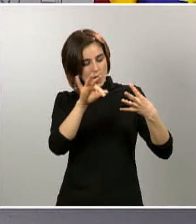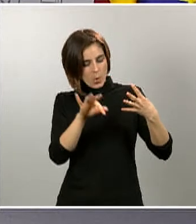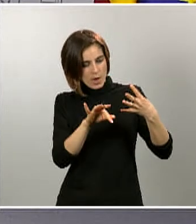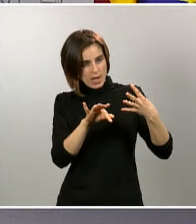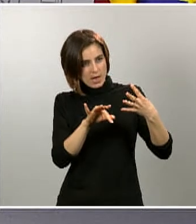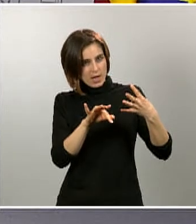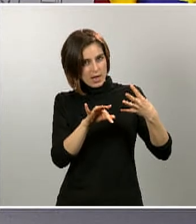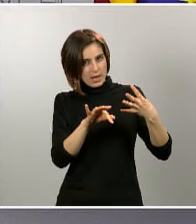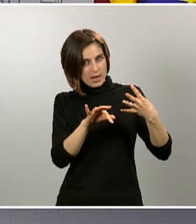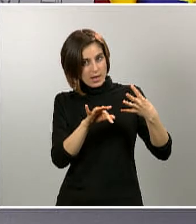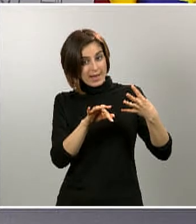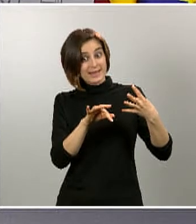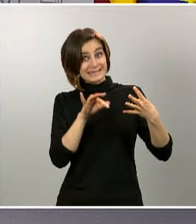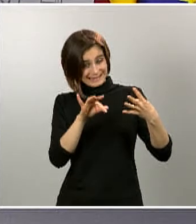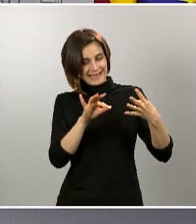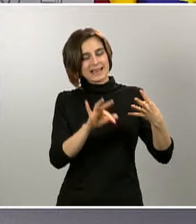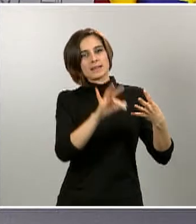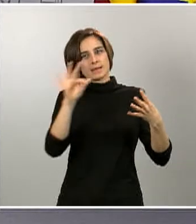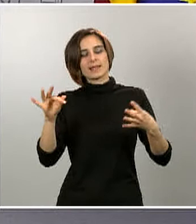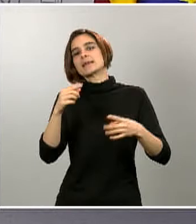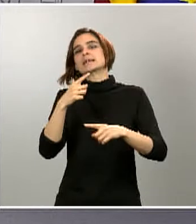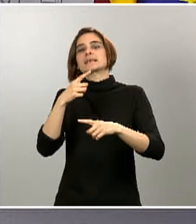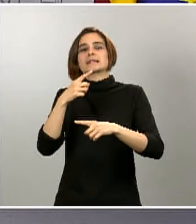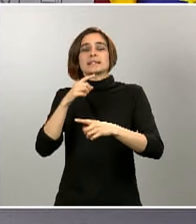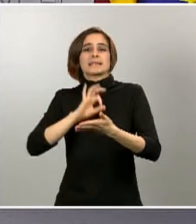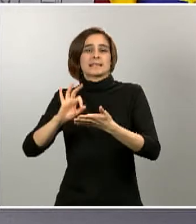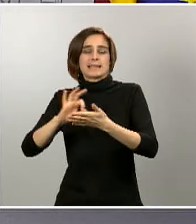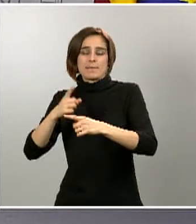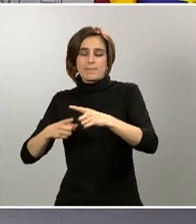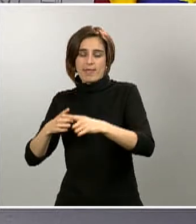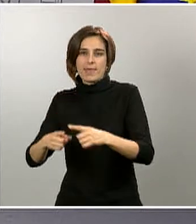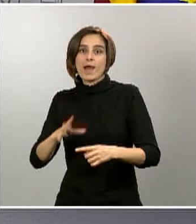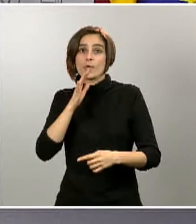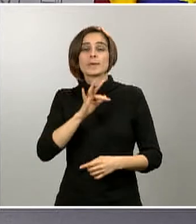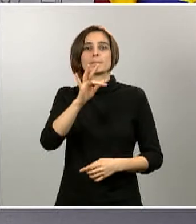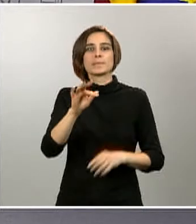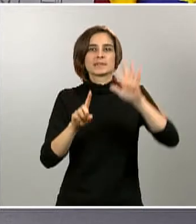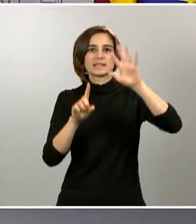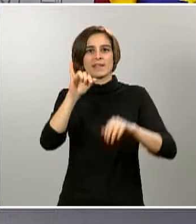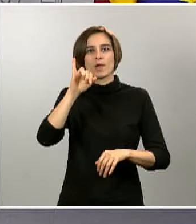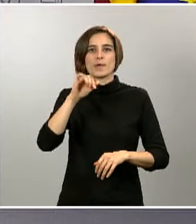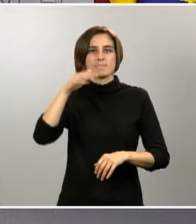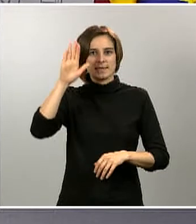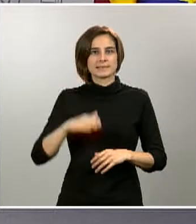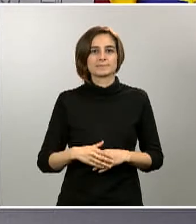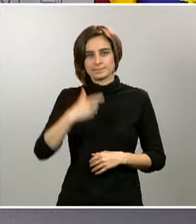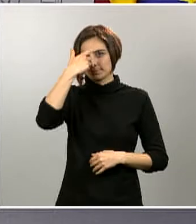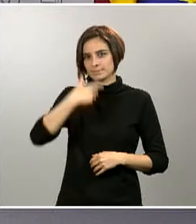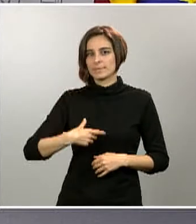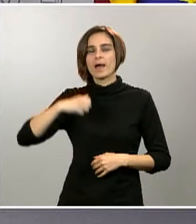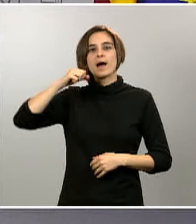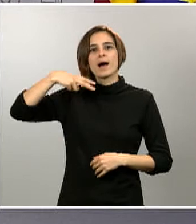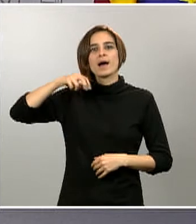hará Servimedia. Así que adelante, 65 y más. Buenos días, soy Ana Bedia, periodista de 65ymas.com.